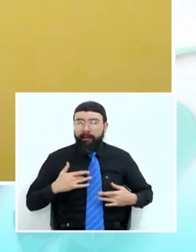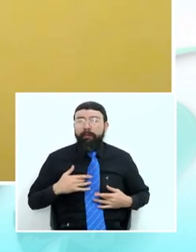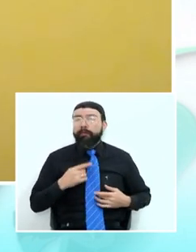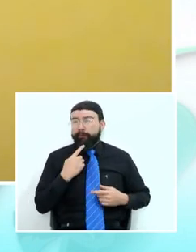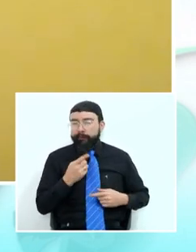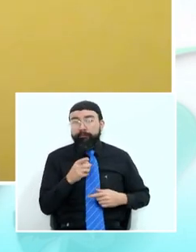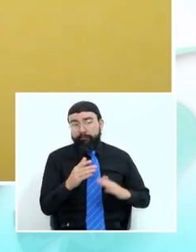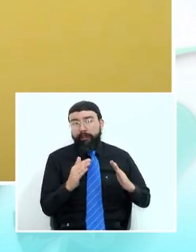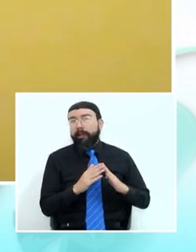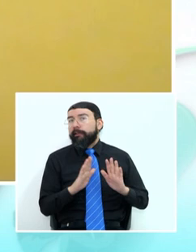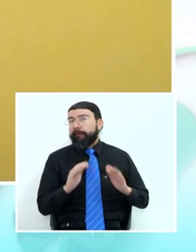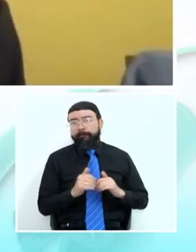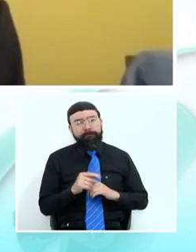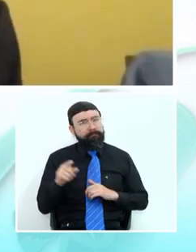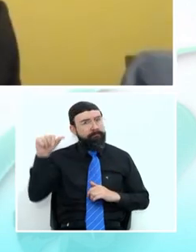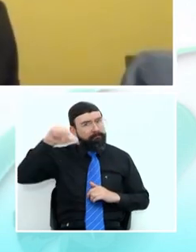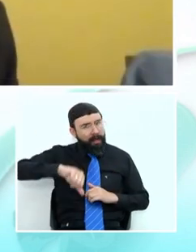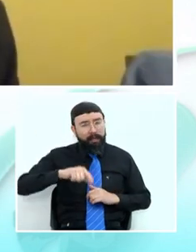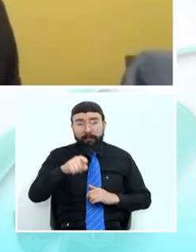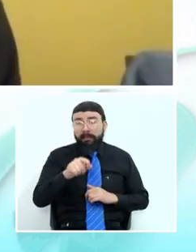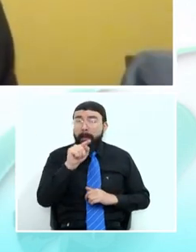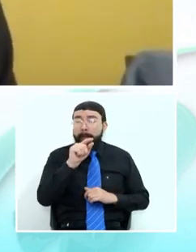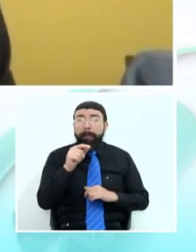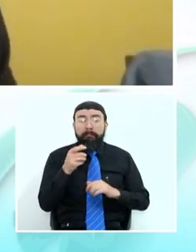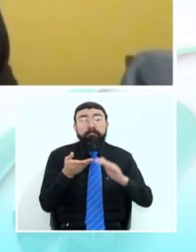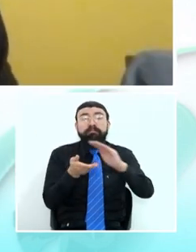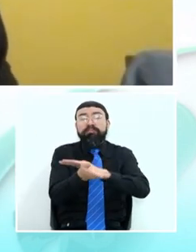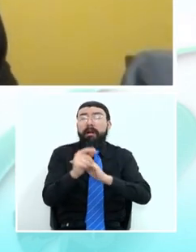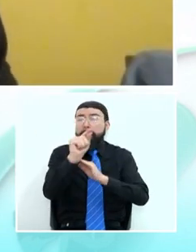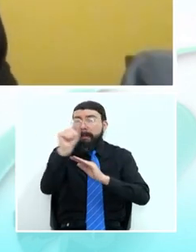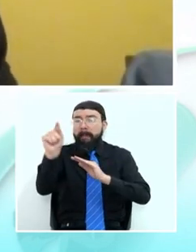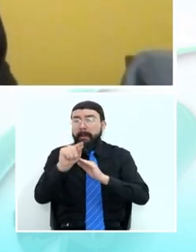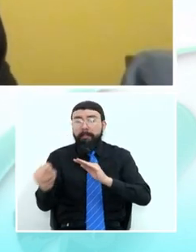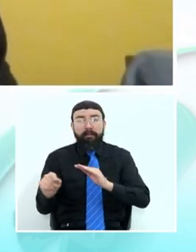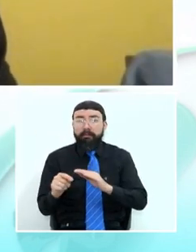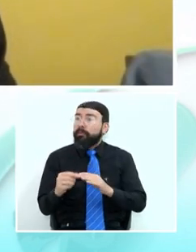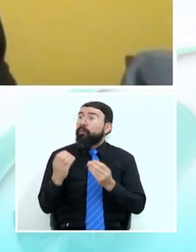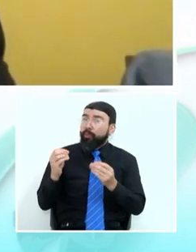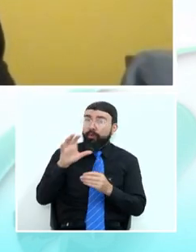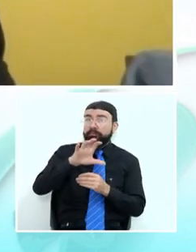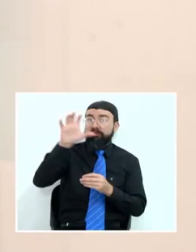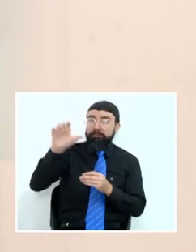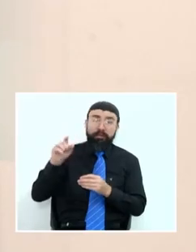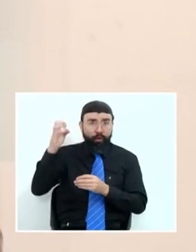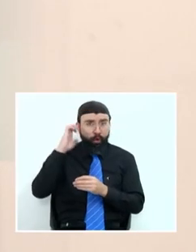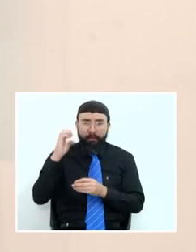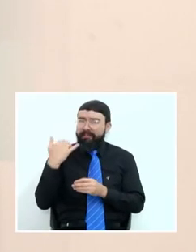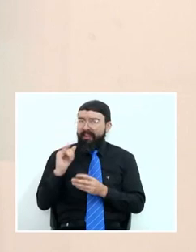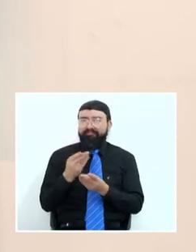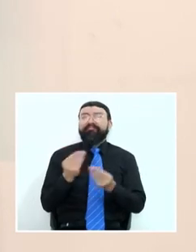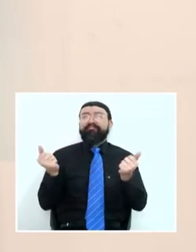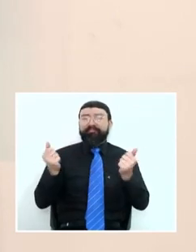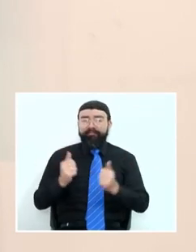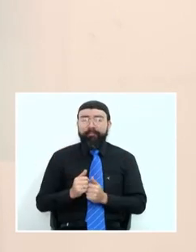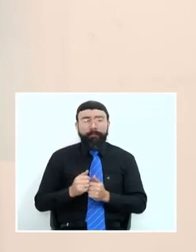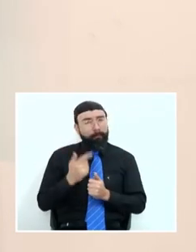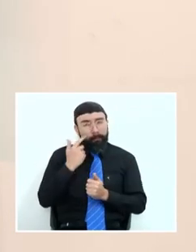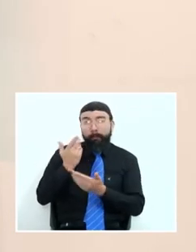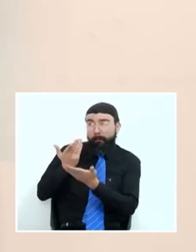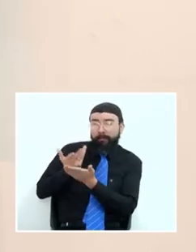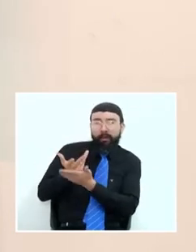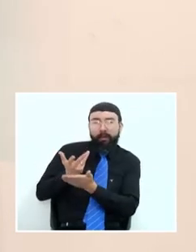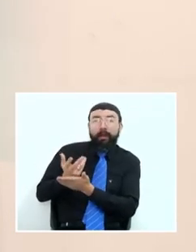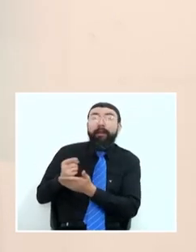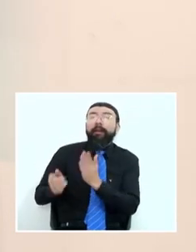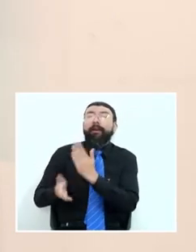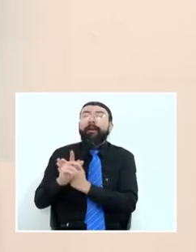hogar. Así es, ojalá. Muchos países en Europa ya no tienen hornos microondas. Vamos a ver estas notas saludables para continuar desde